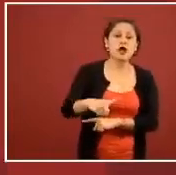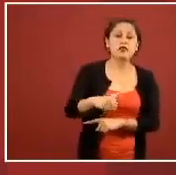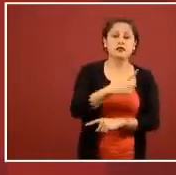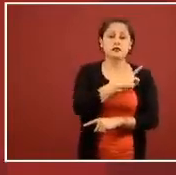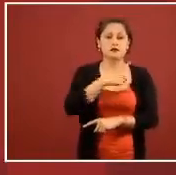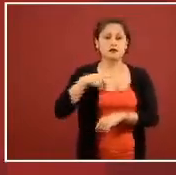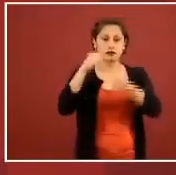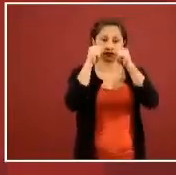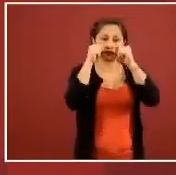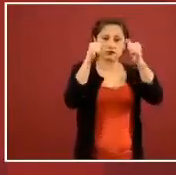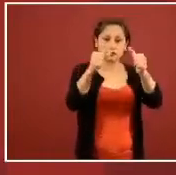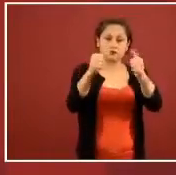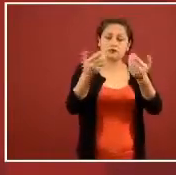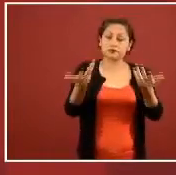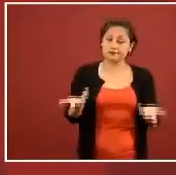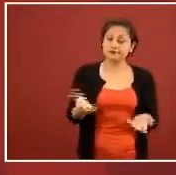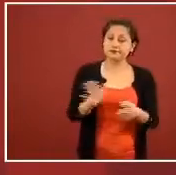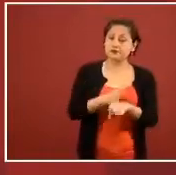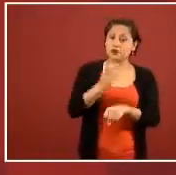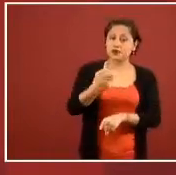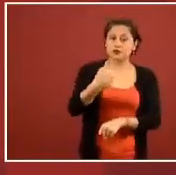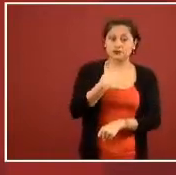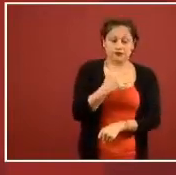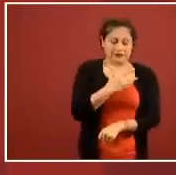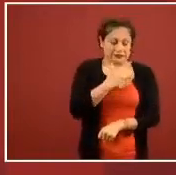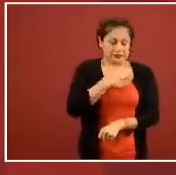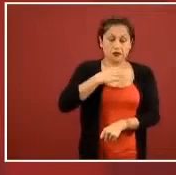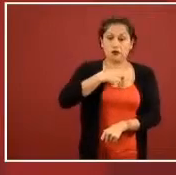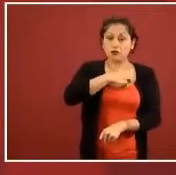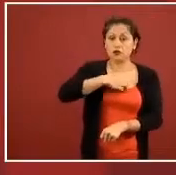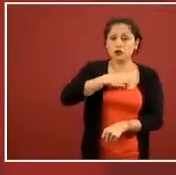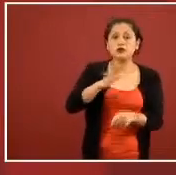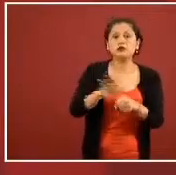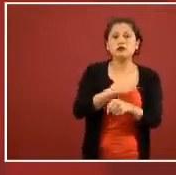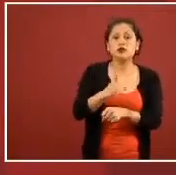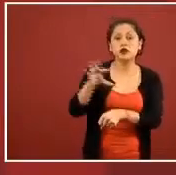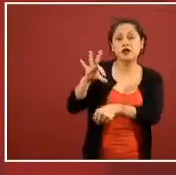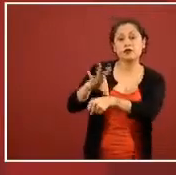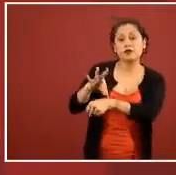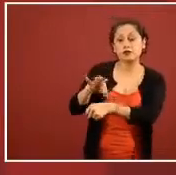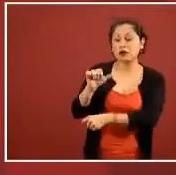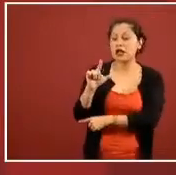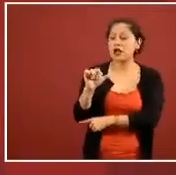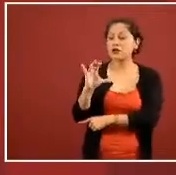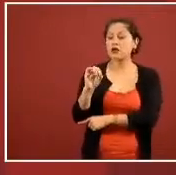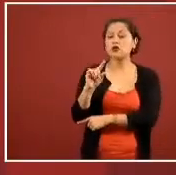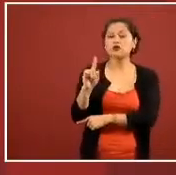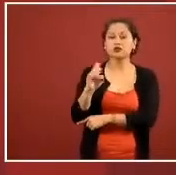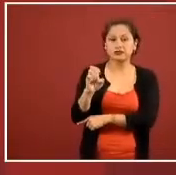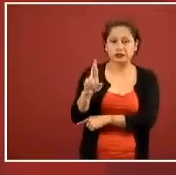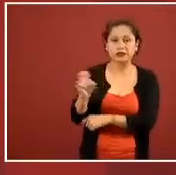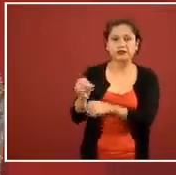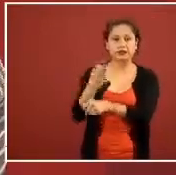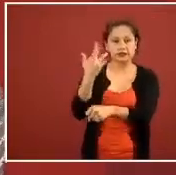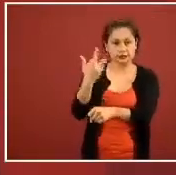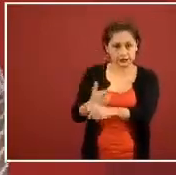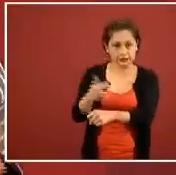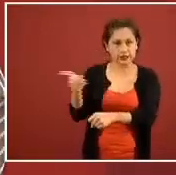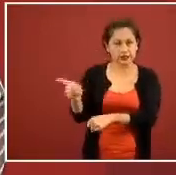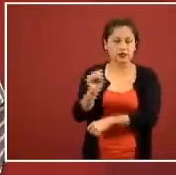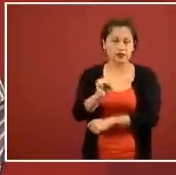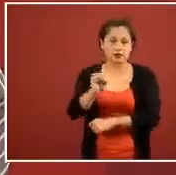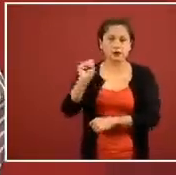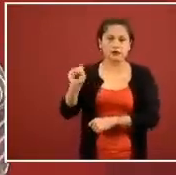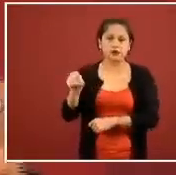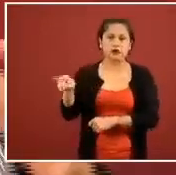Estoy muy contento de celebrar que el doctor Alcocer, el líder, la autoridad sanitaria, nos ha mantenido en todo